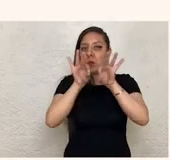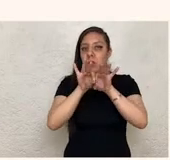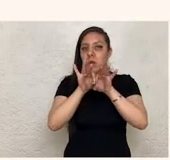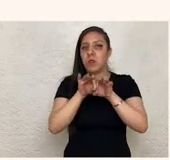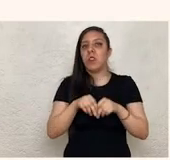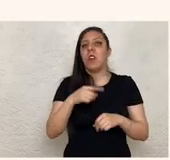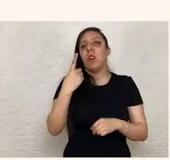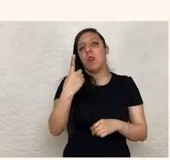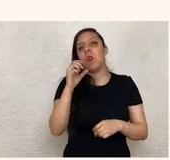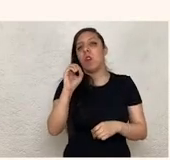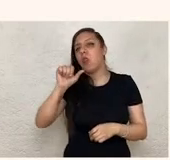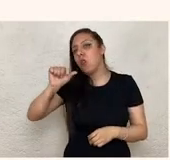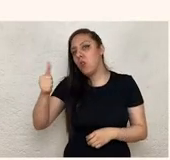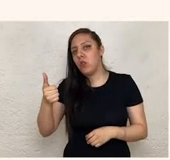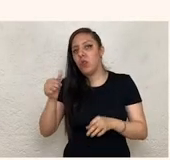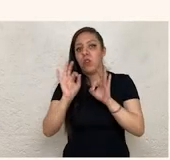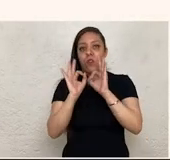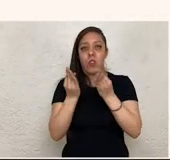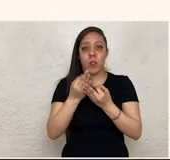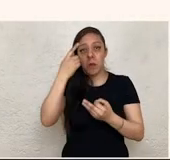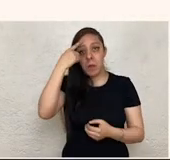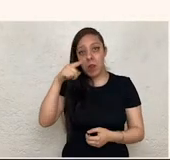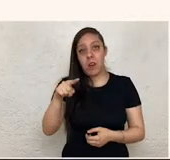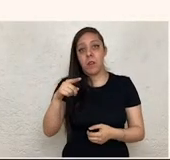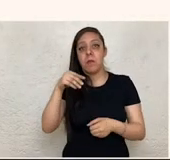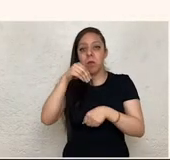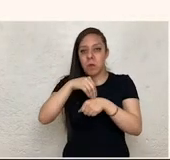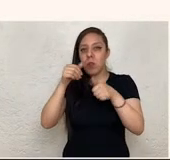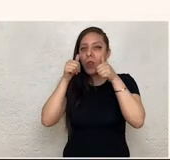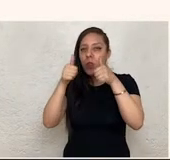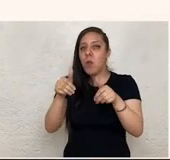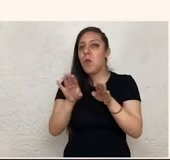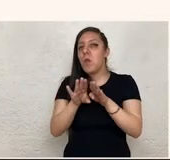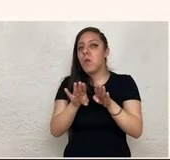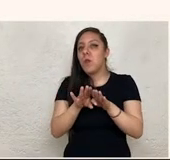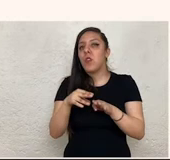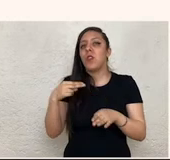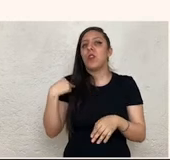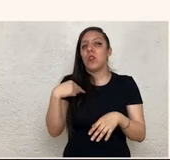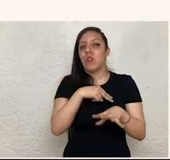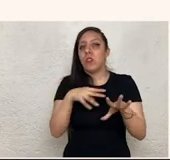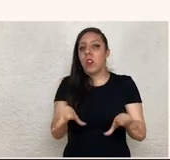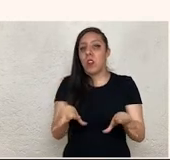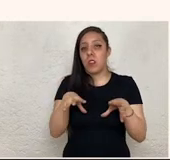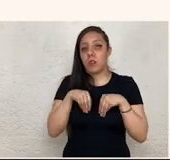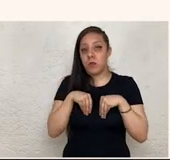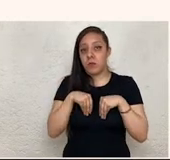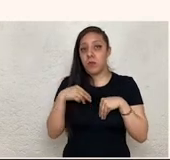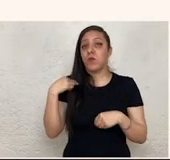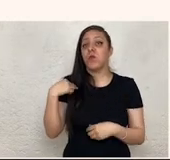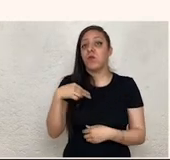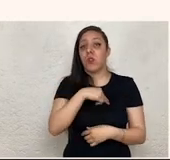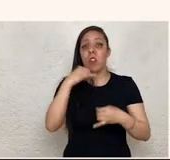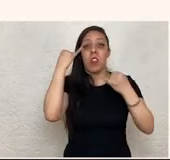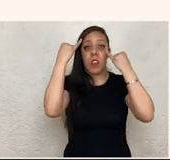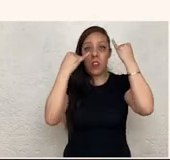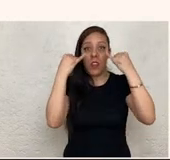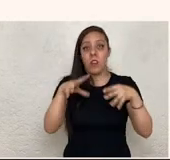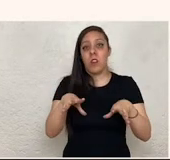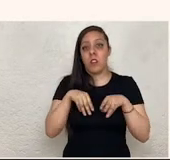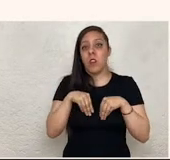presente y que de una u otra manera también está atravesando nuestra mirada colonial, la forma en la que